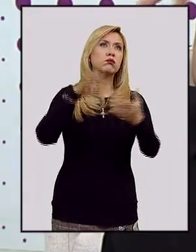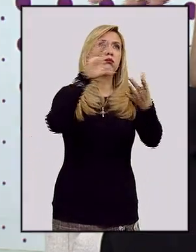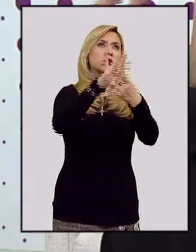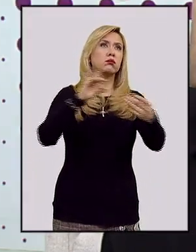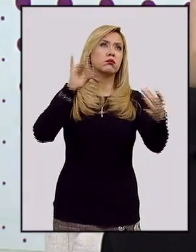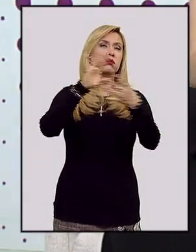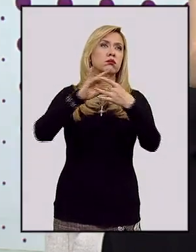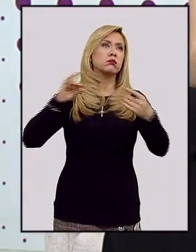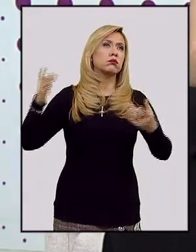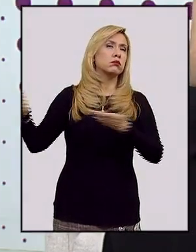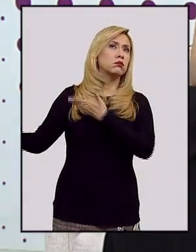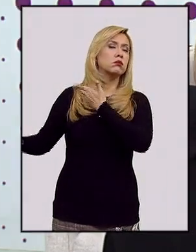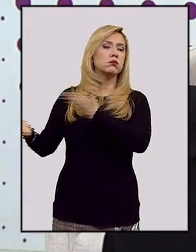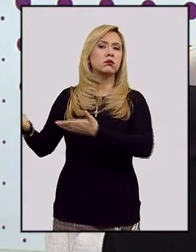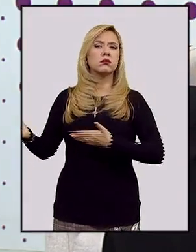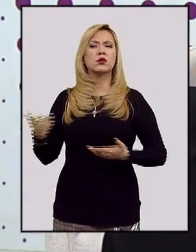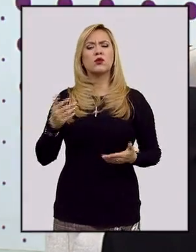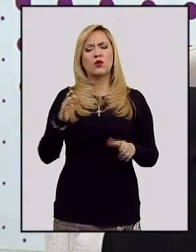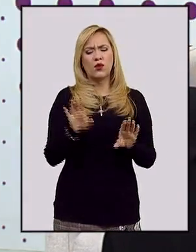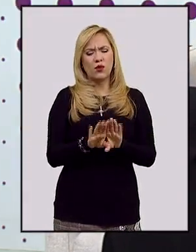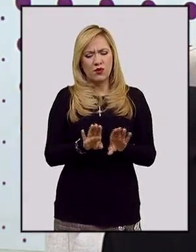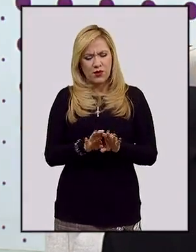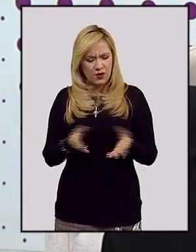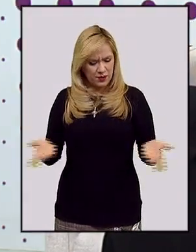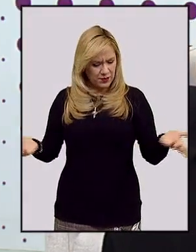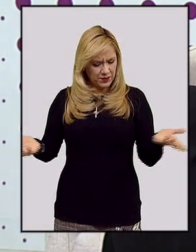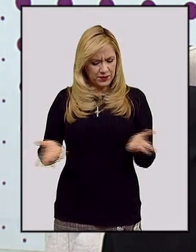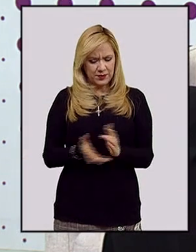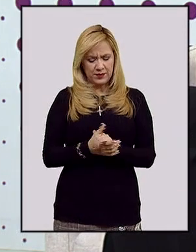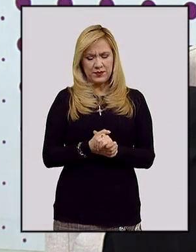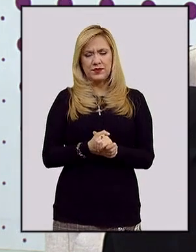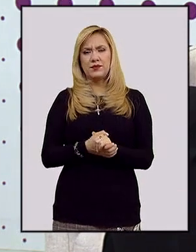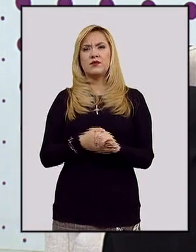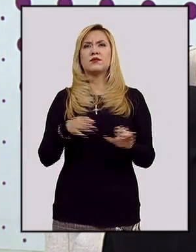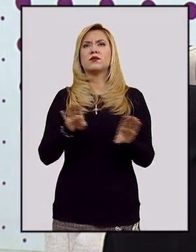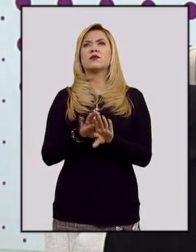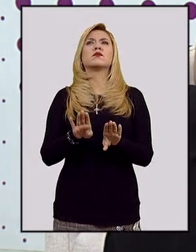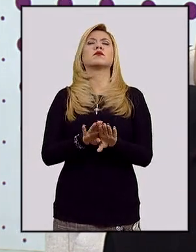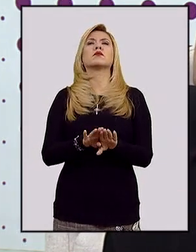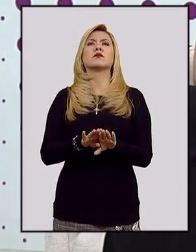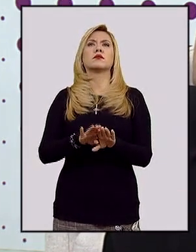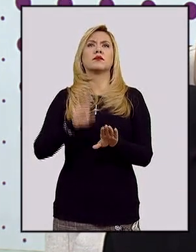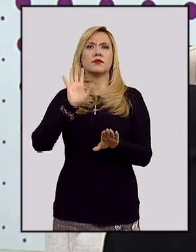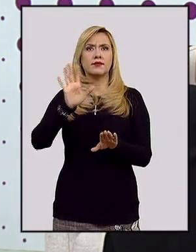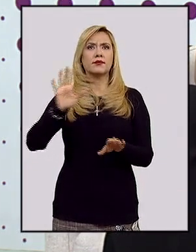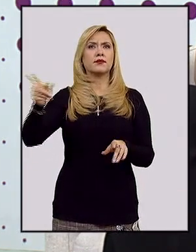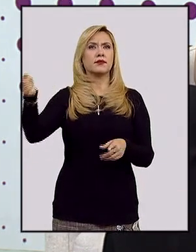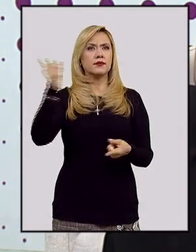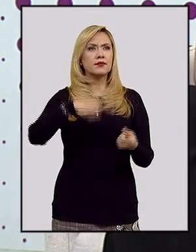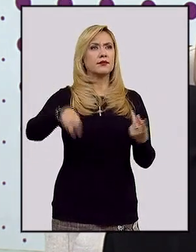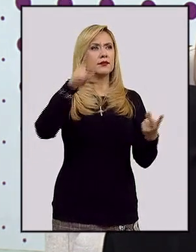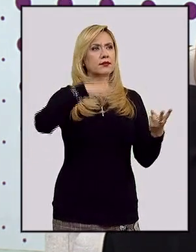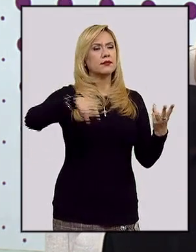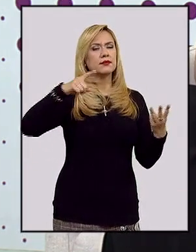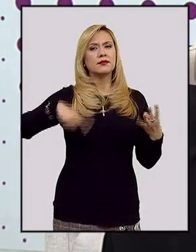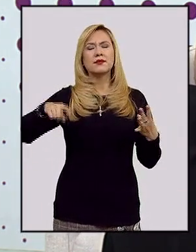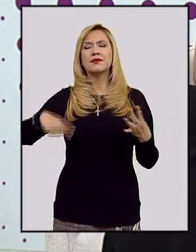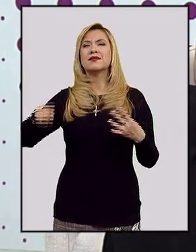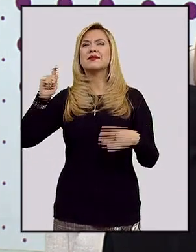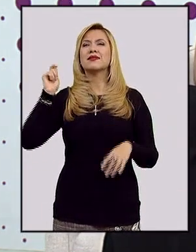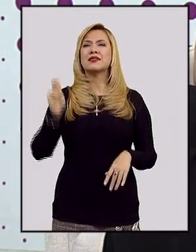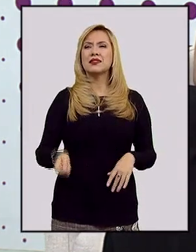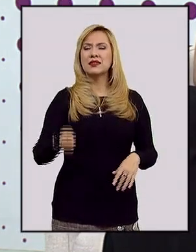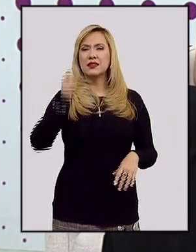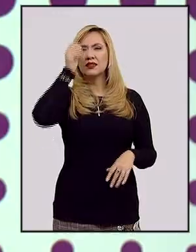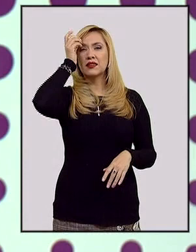sea, lo que me interesa resaltar de esto, más allá de traer los casos concretos, es como, ¿es esto